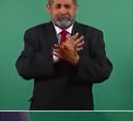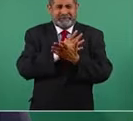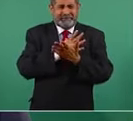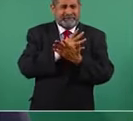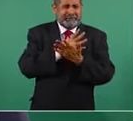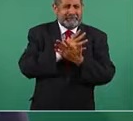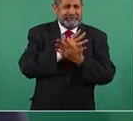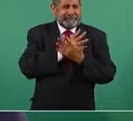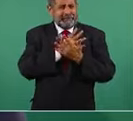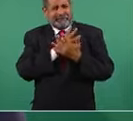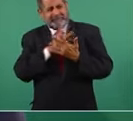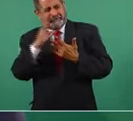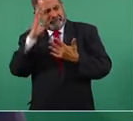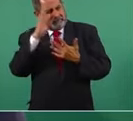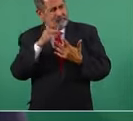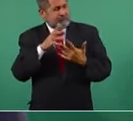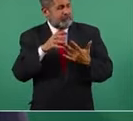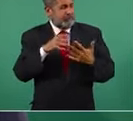derecha.